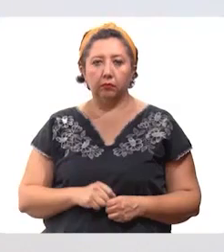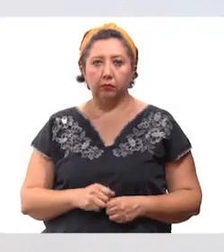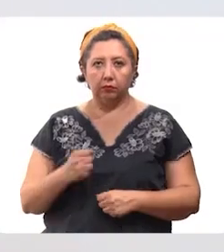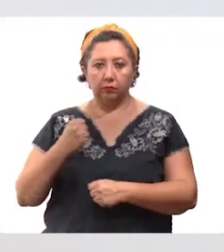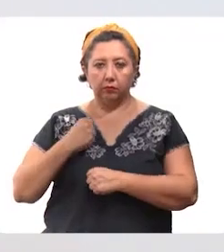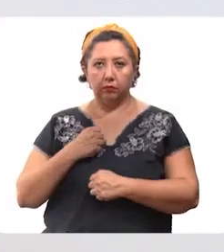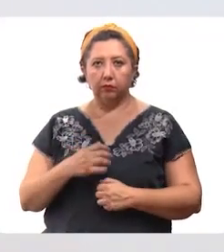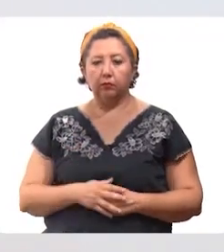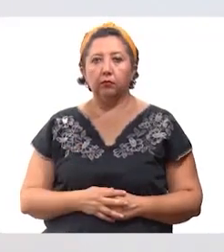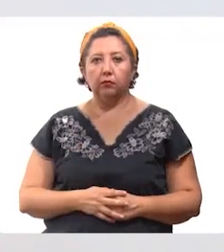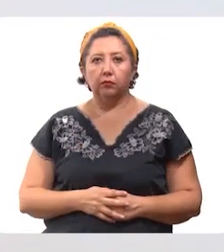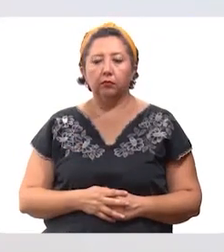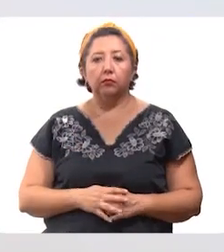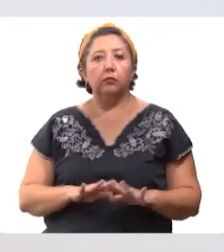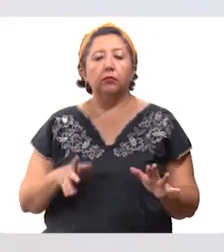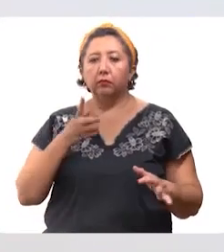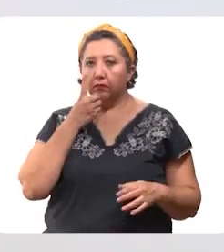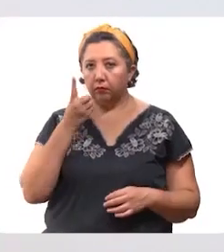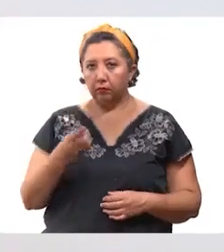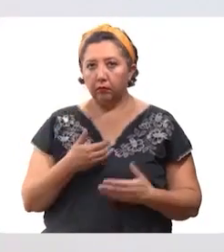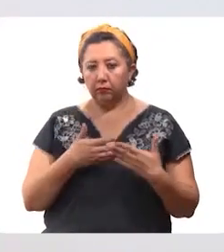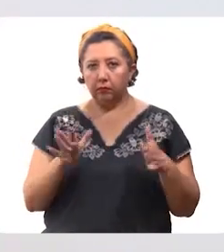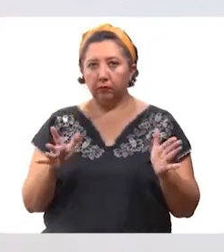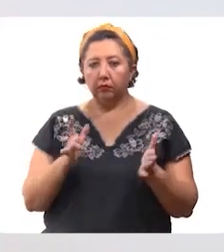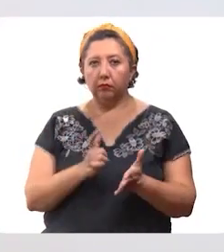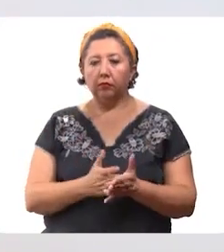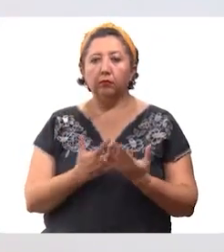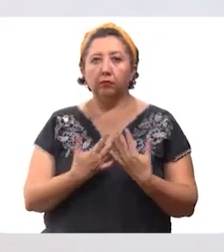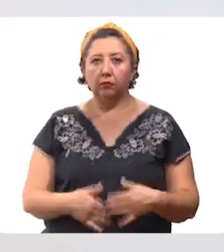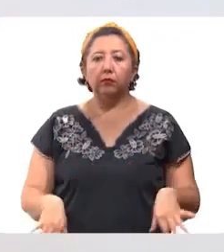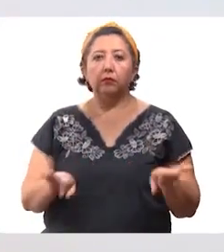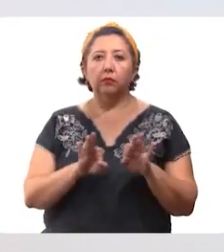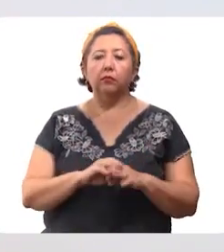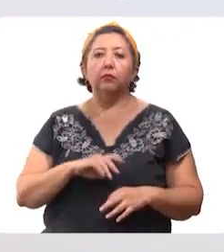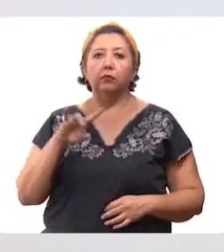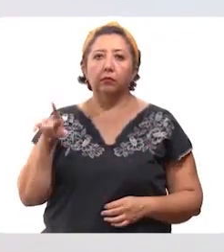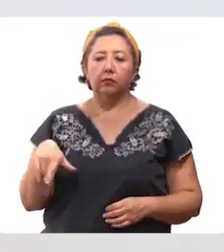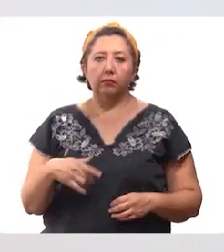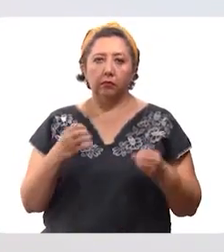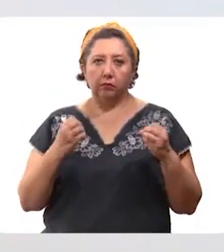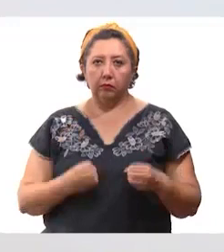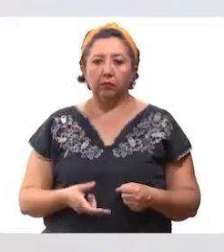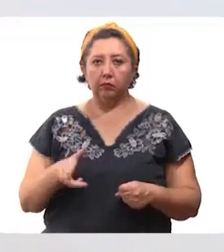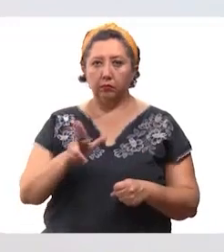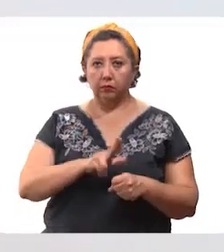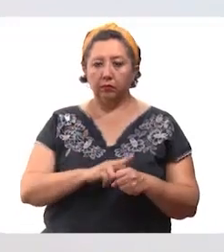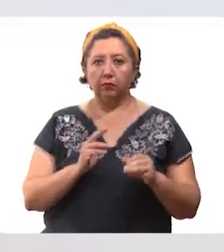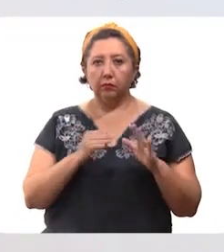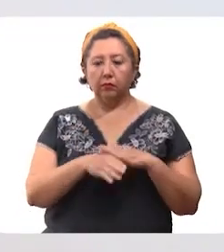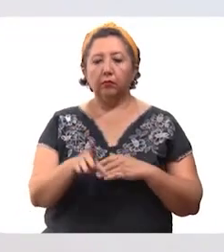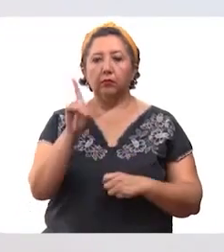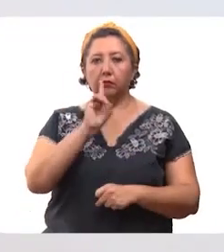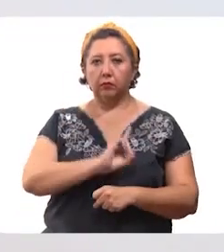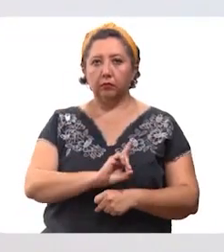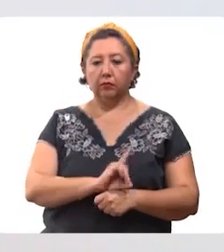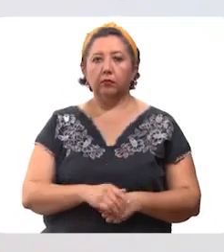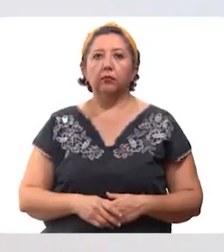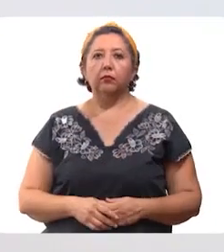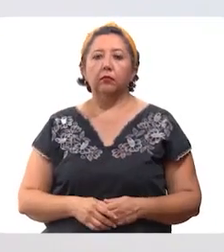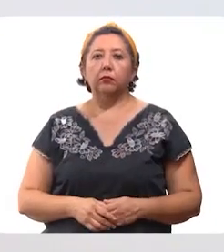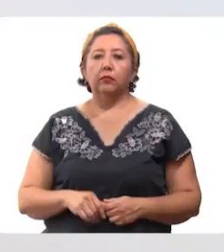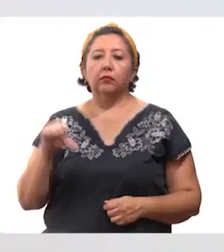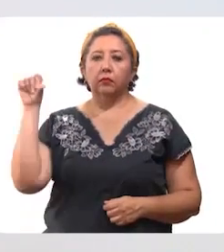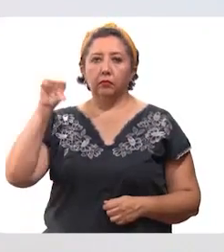Fuerzas Armadas. Como se ha señalado, en la reapertura económica los datos más importantes son la ocupación hospitalaria y los ingresos